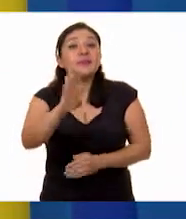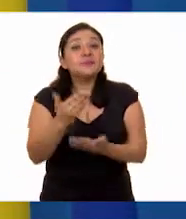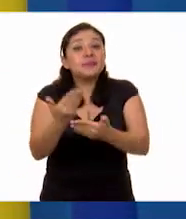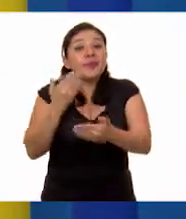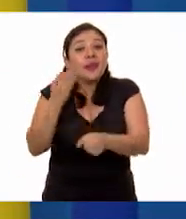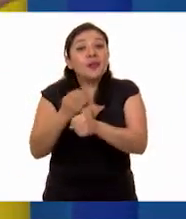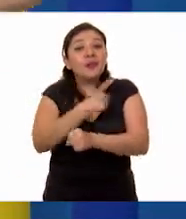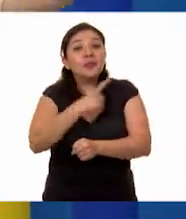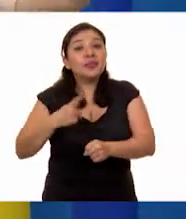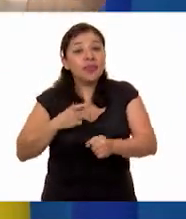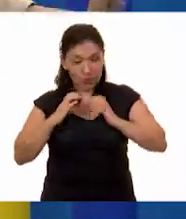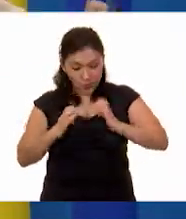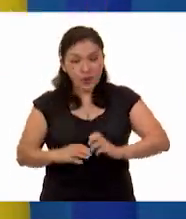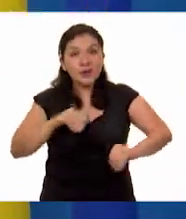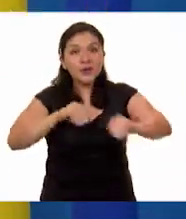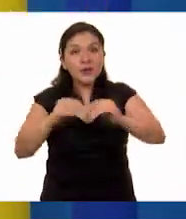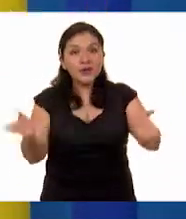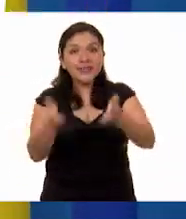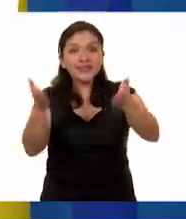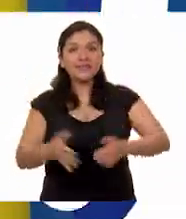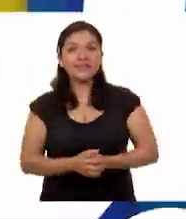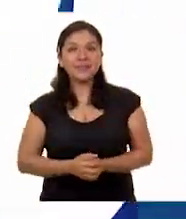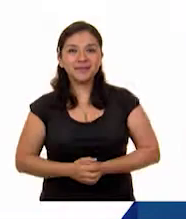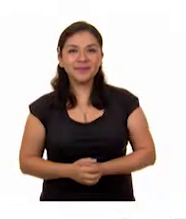antes vamos a movernos un poco.